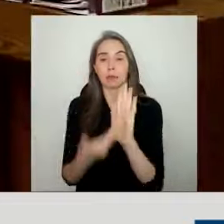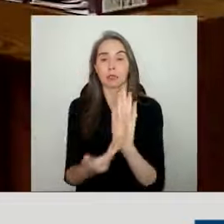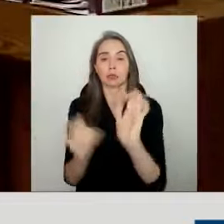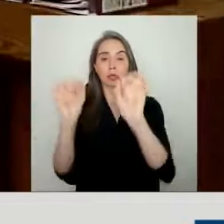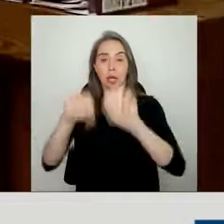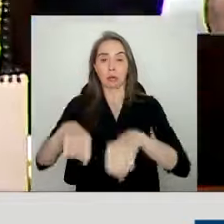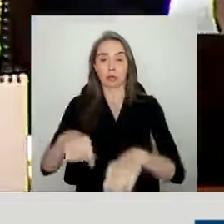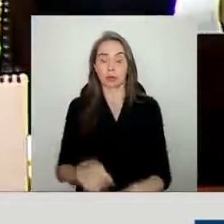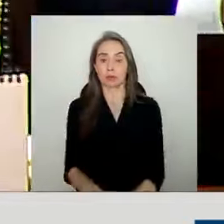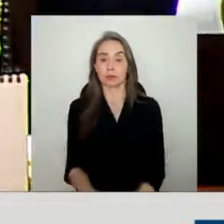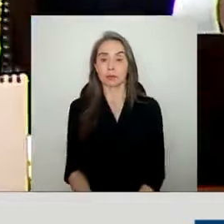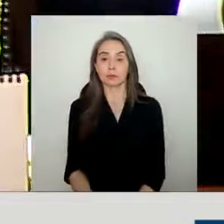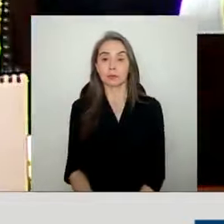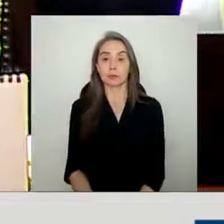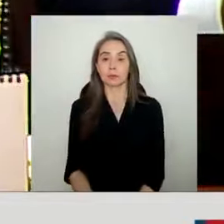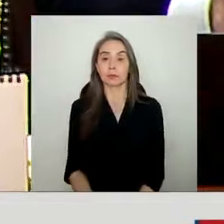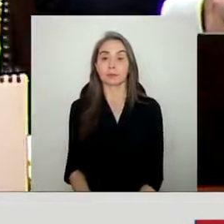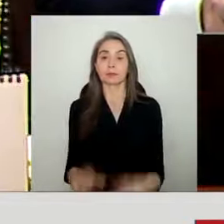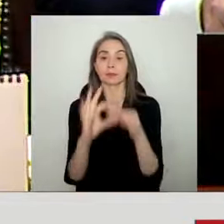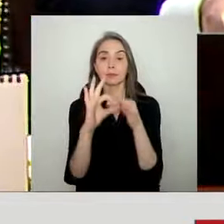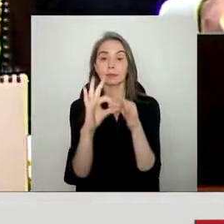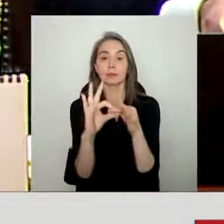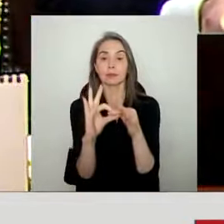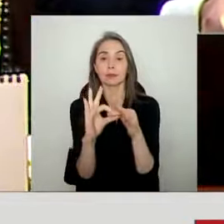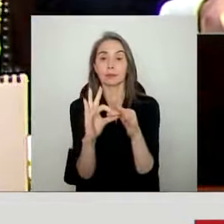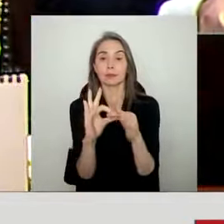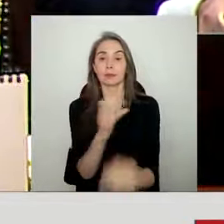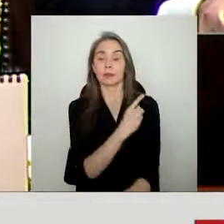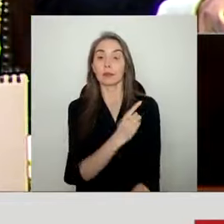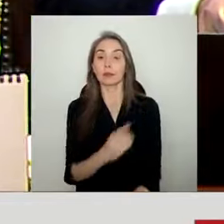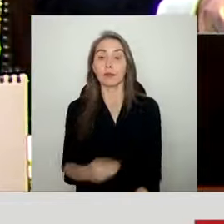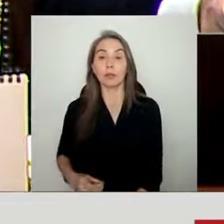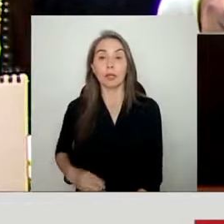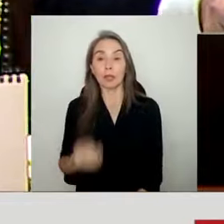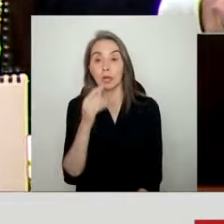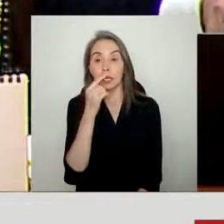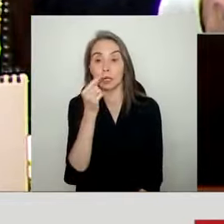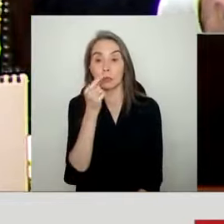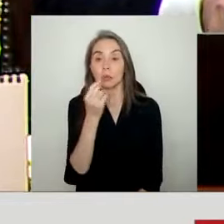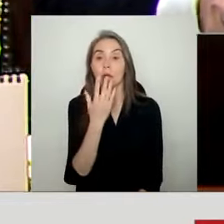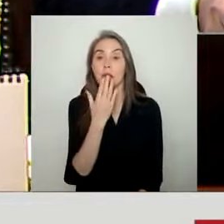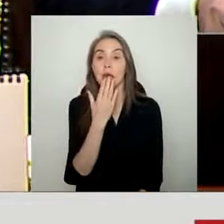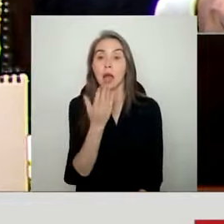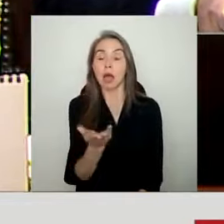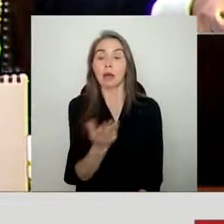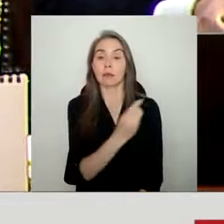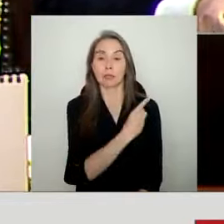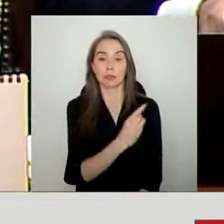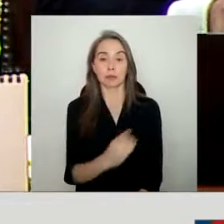apruebe Gracias diputado tiene la palabra el